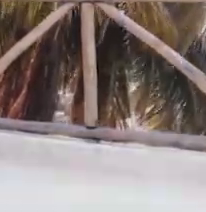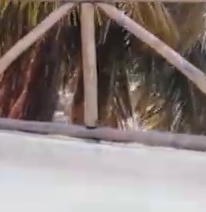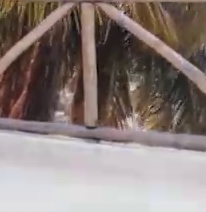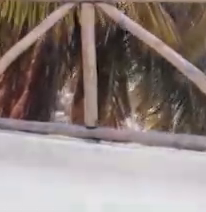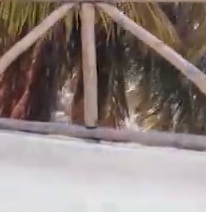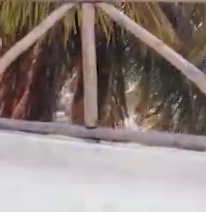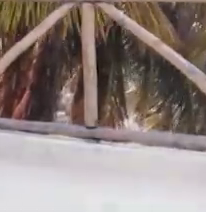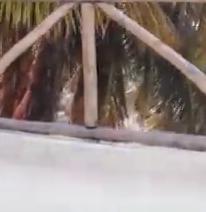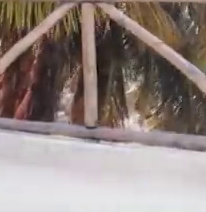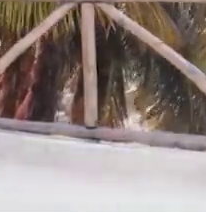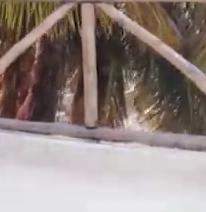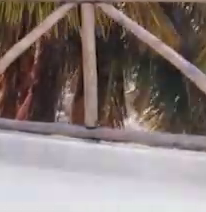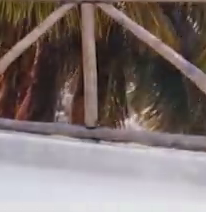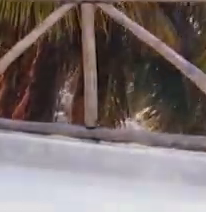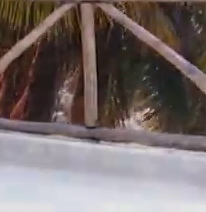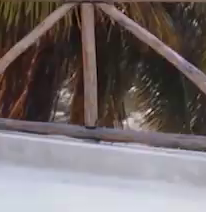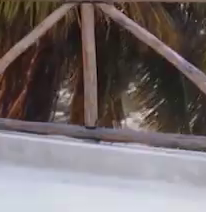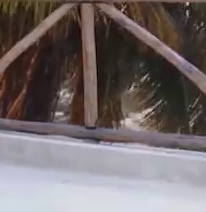¡Muévanse!